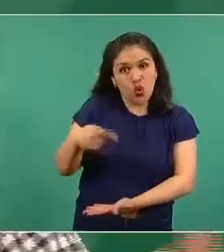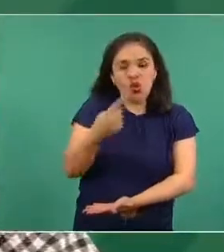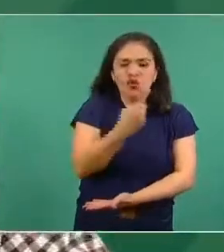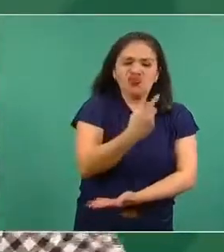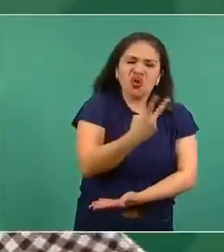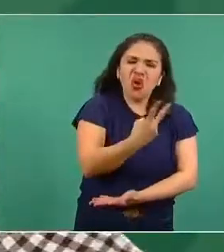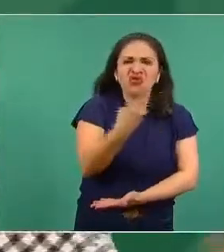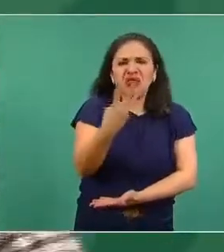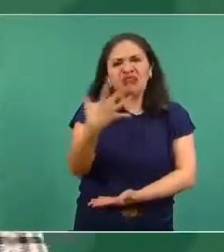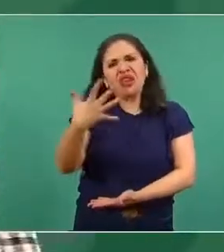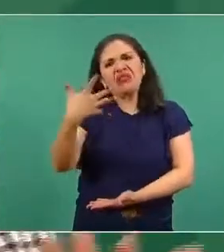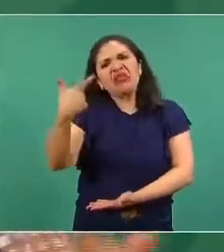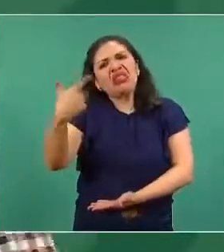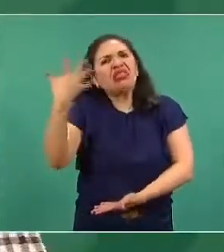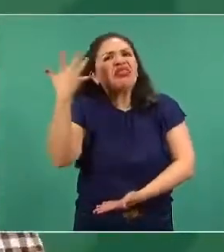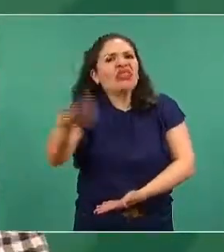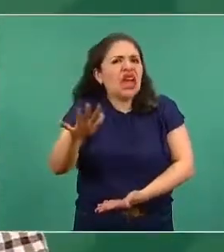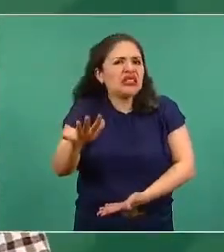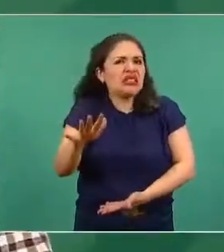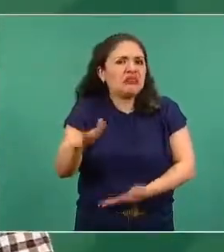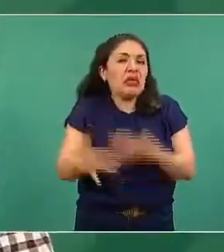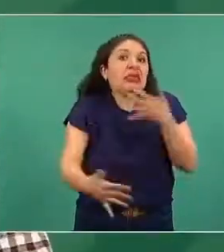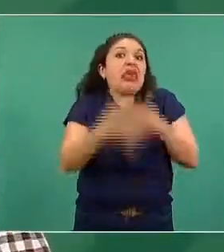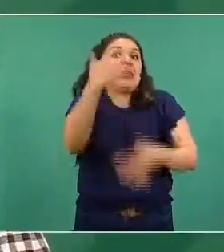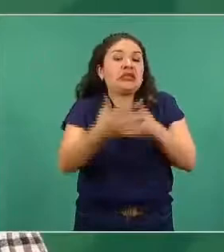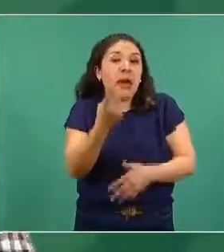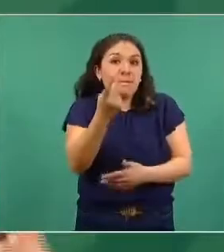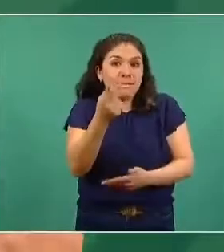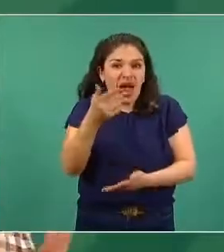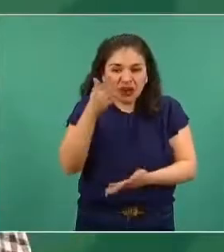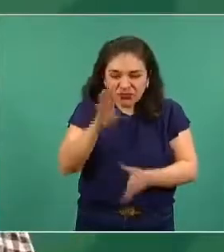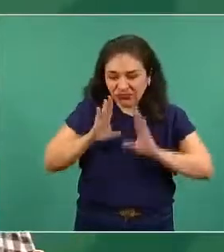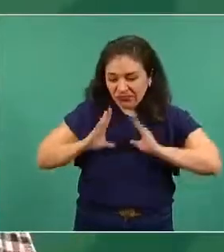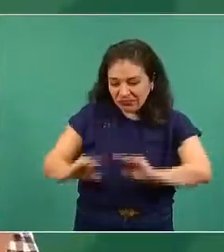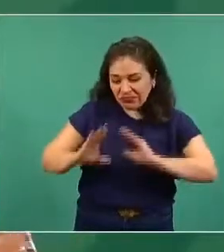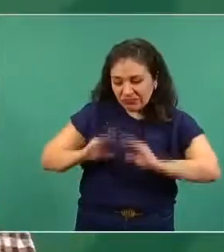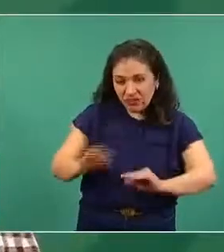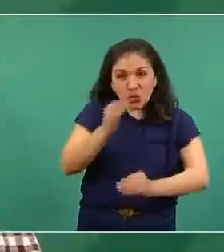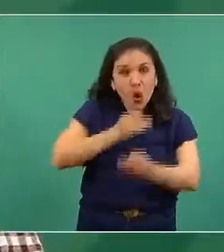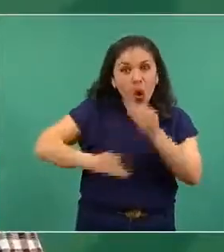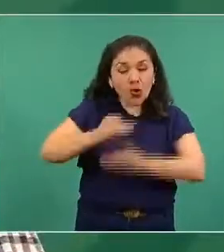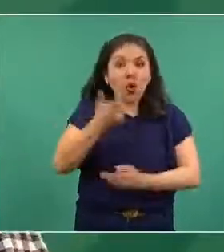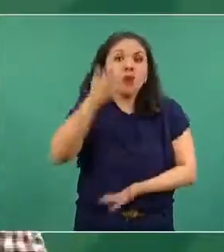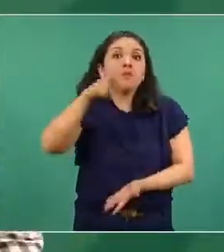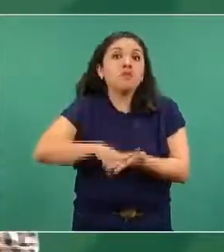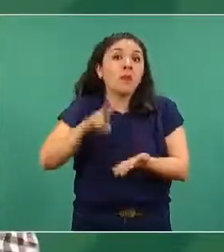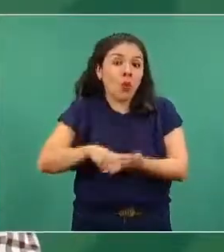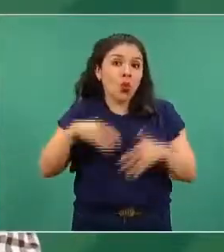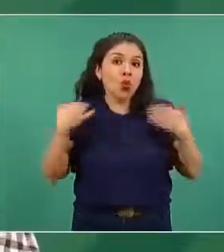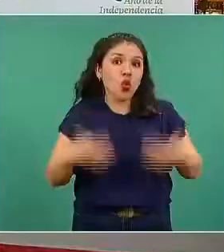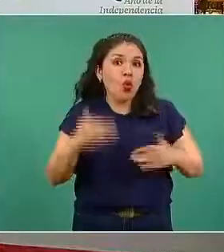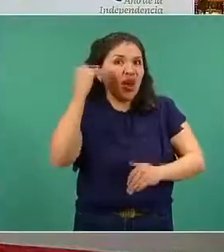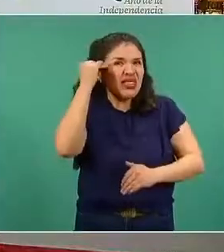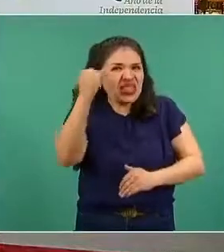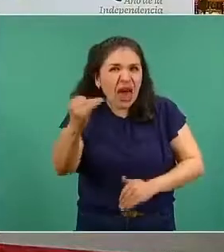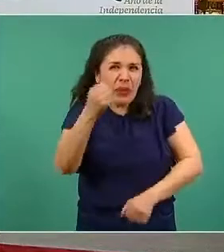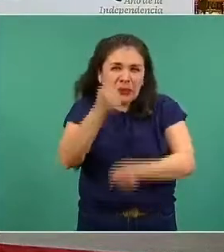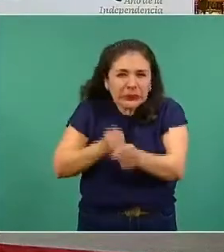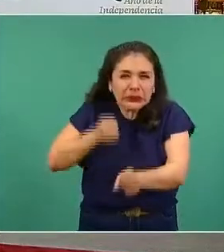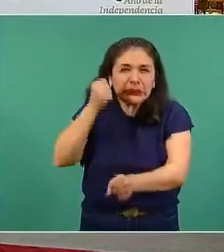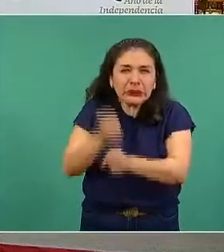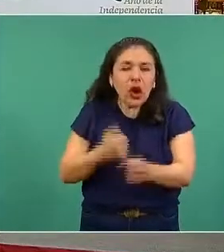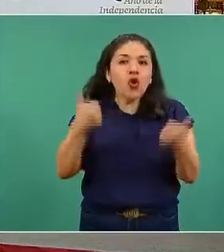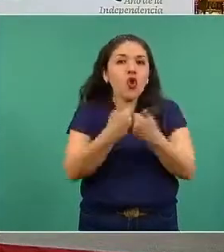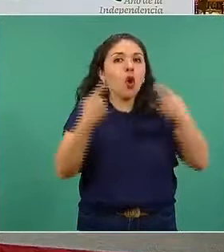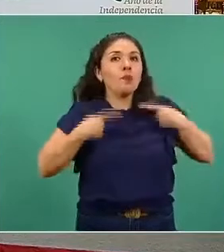2, 3, 5, 7, 10, 15 perros requieren entrenamiento, eso es costoso y requiere tiempo también, requiere